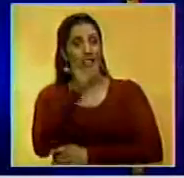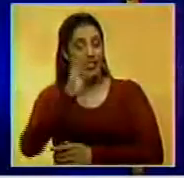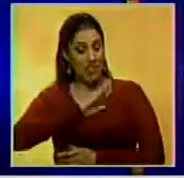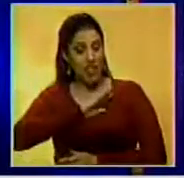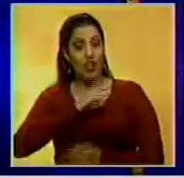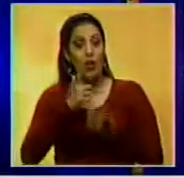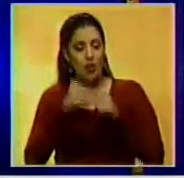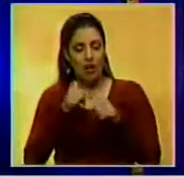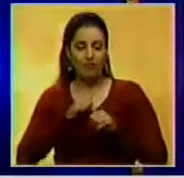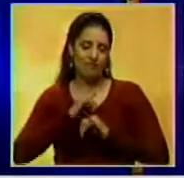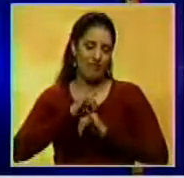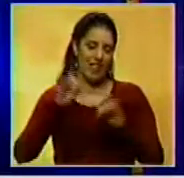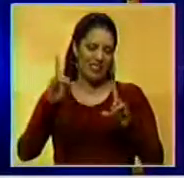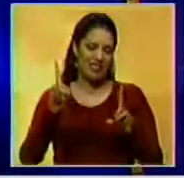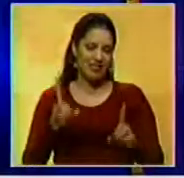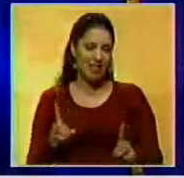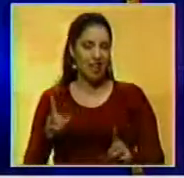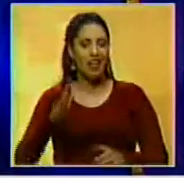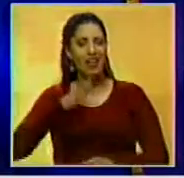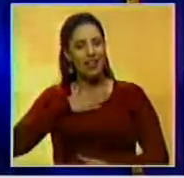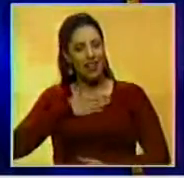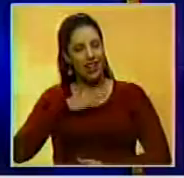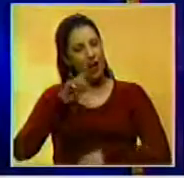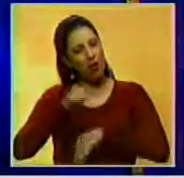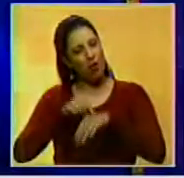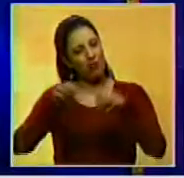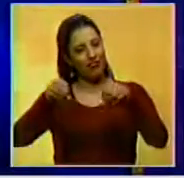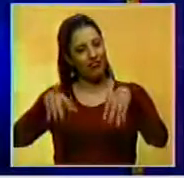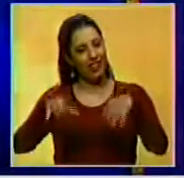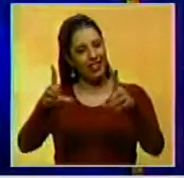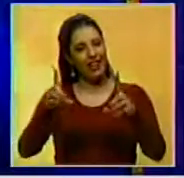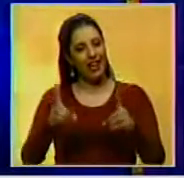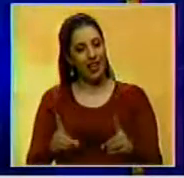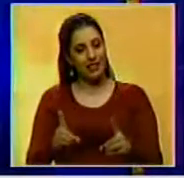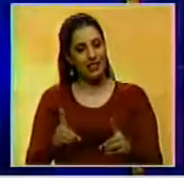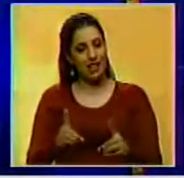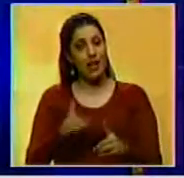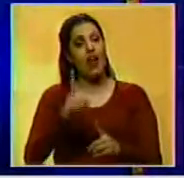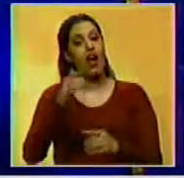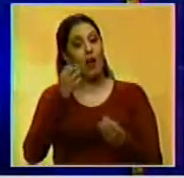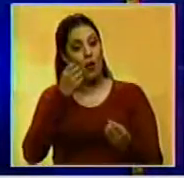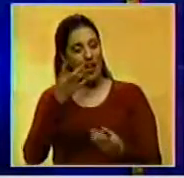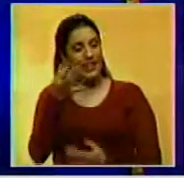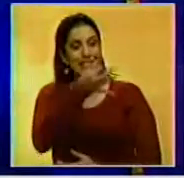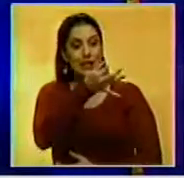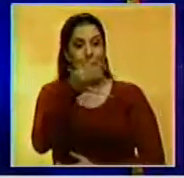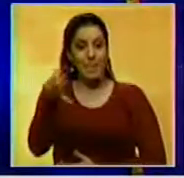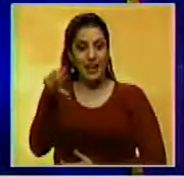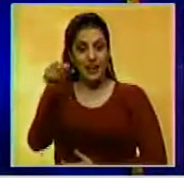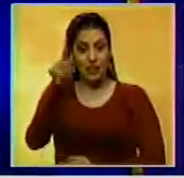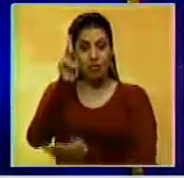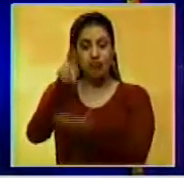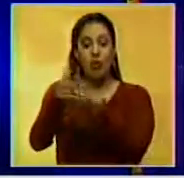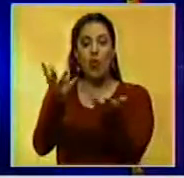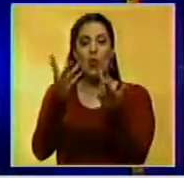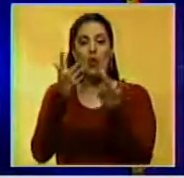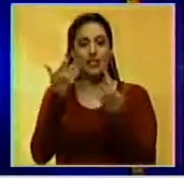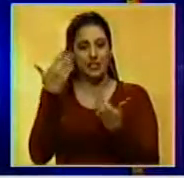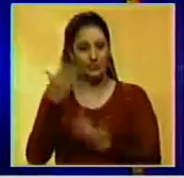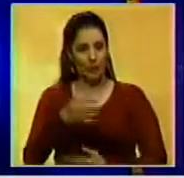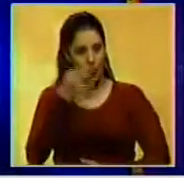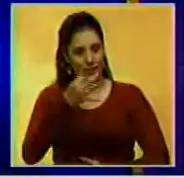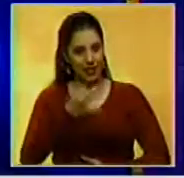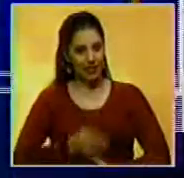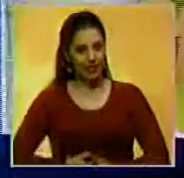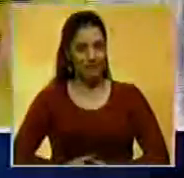ha puesto fin a su carrera y que llegó el momento de descansar. Dan Sister estuvo en exclusiva con él y nos cuenta más. Adelante, Dan,